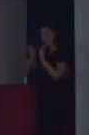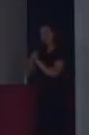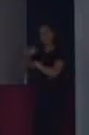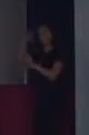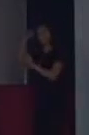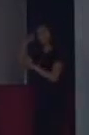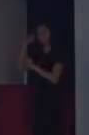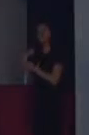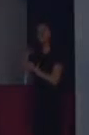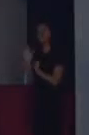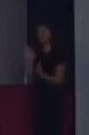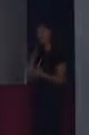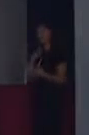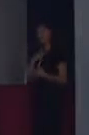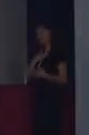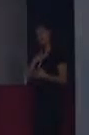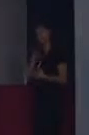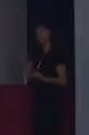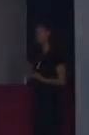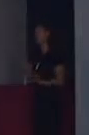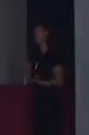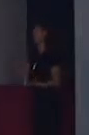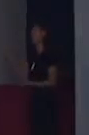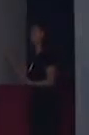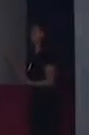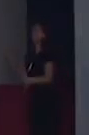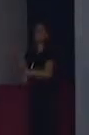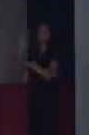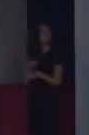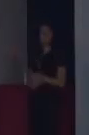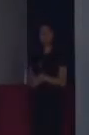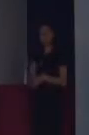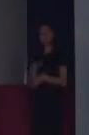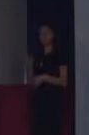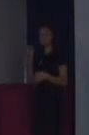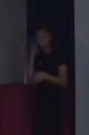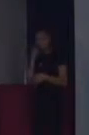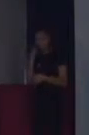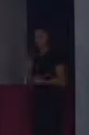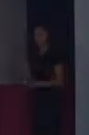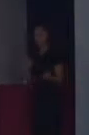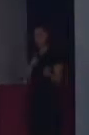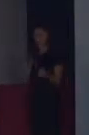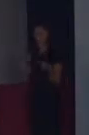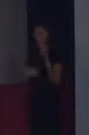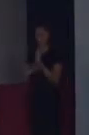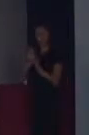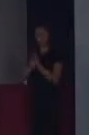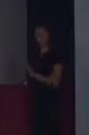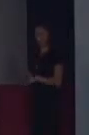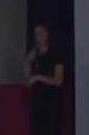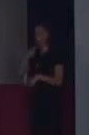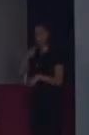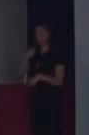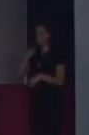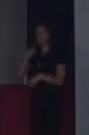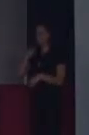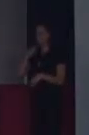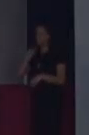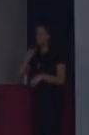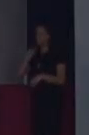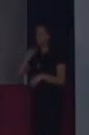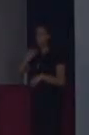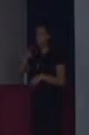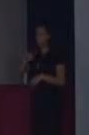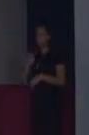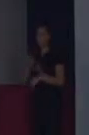de estar dándole lástima o ser una persona con discapacidad. Miren, todas las personas que se están con pedazos. Schumacher no quedó discapacitado, ¿cuándo le